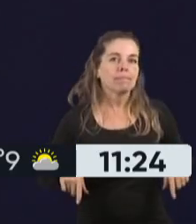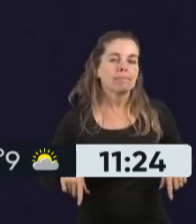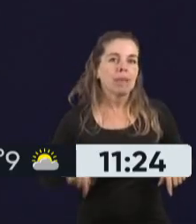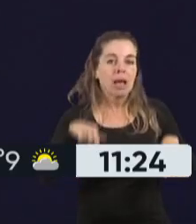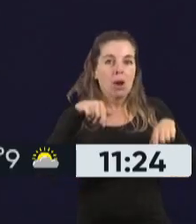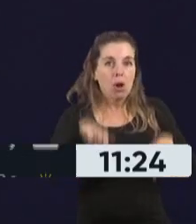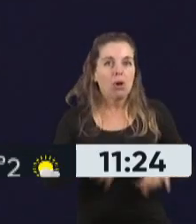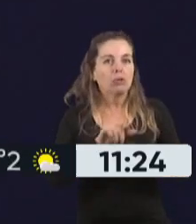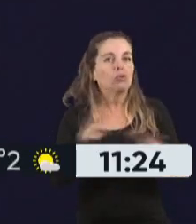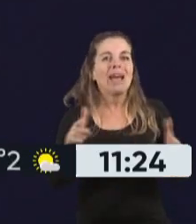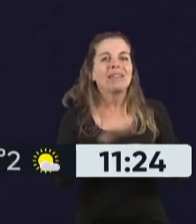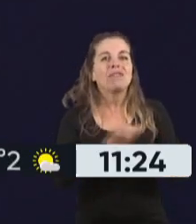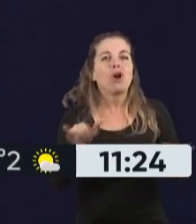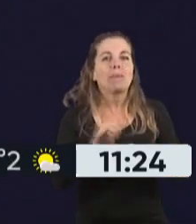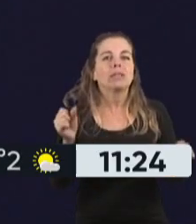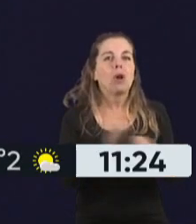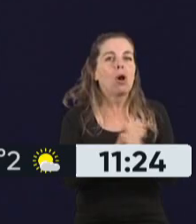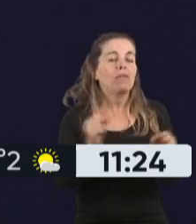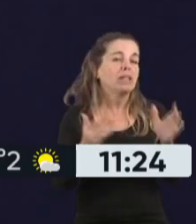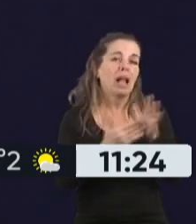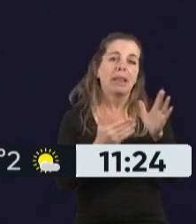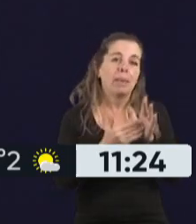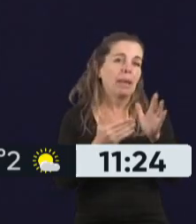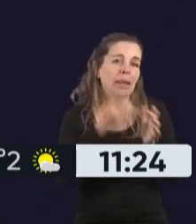hoy, esto puede cambiar de aquí al propio